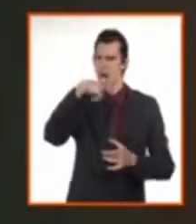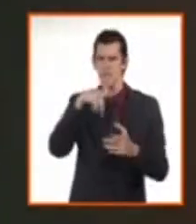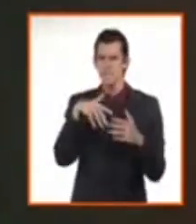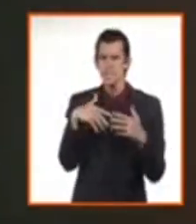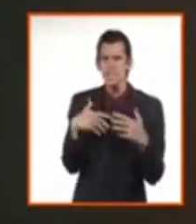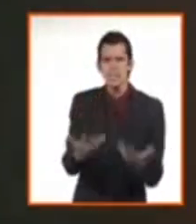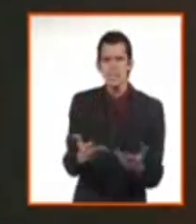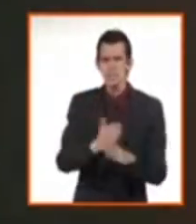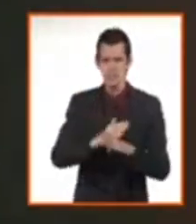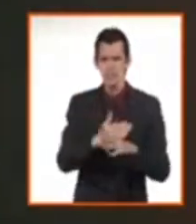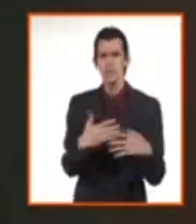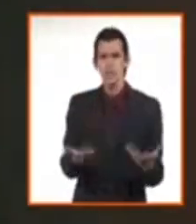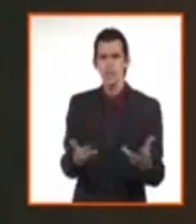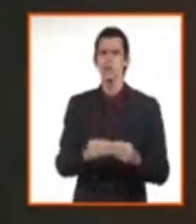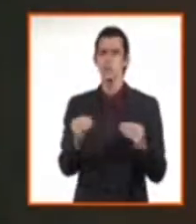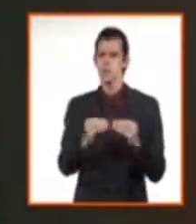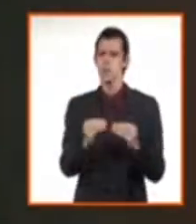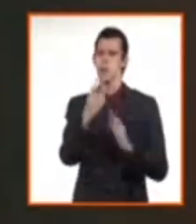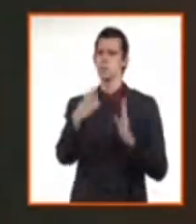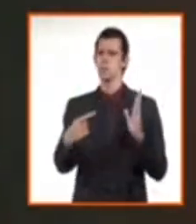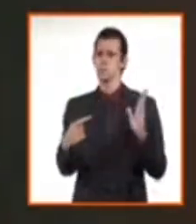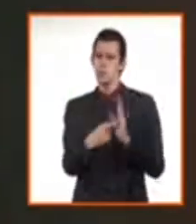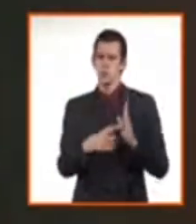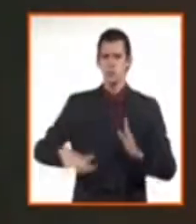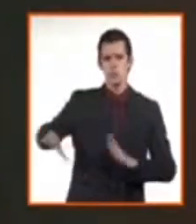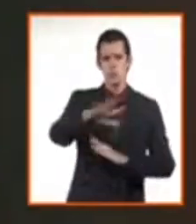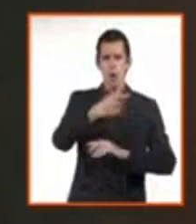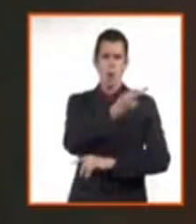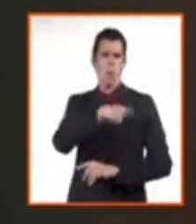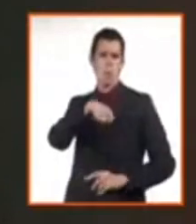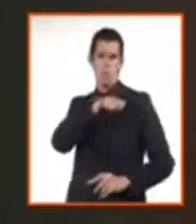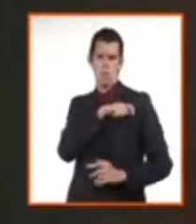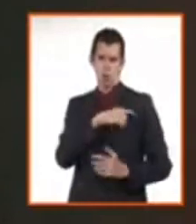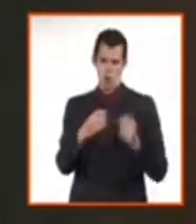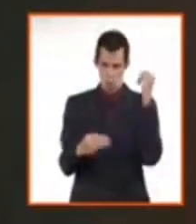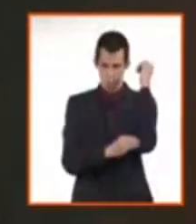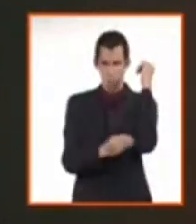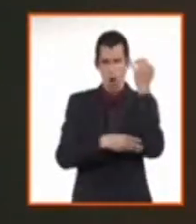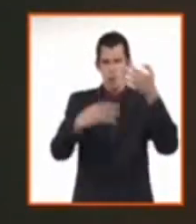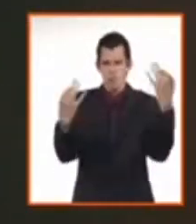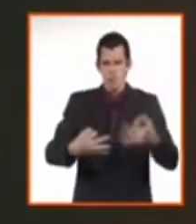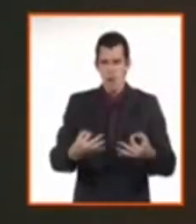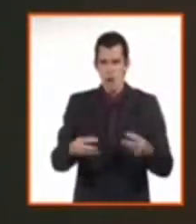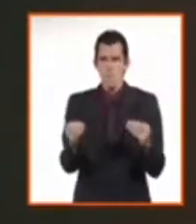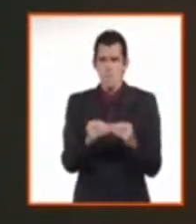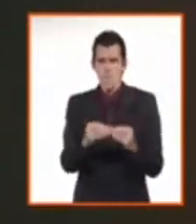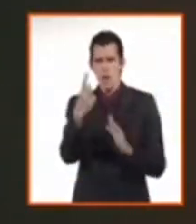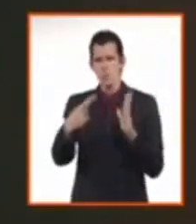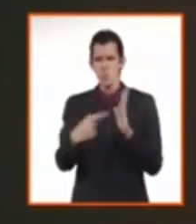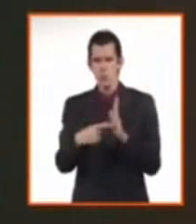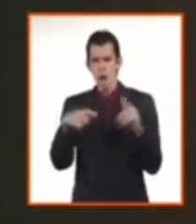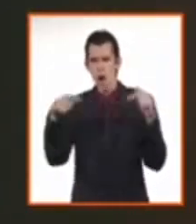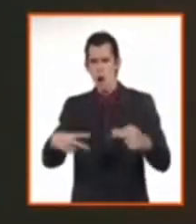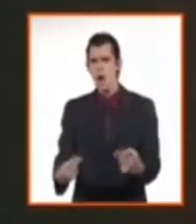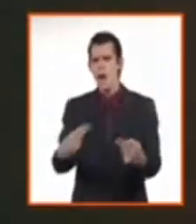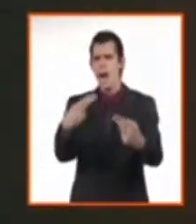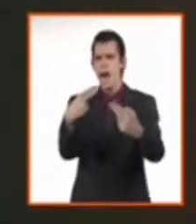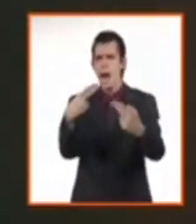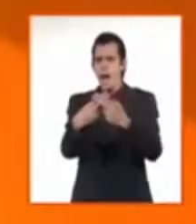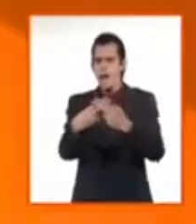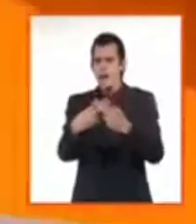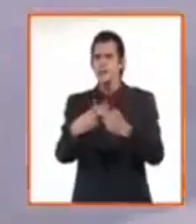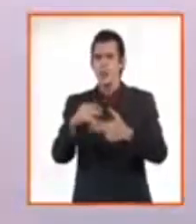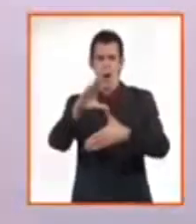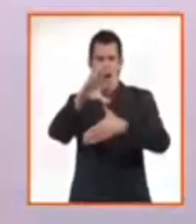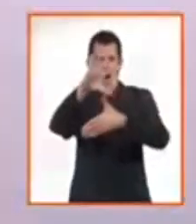que todos los países participan en esta buena cumbre de las américas porque no podemos destruir tenemos que